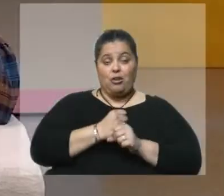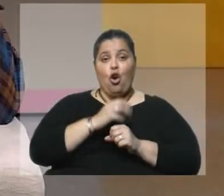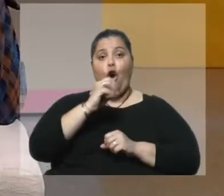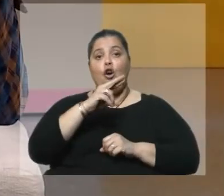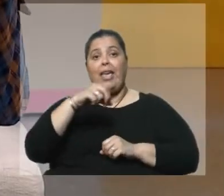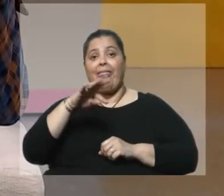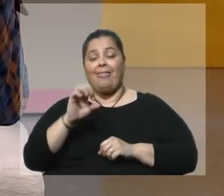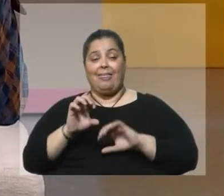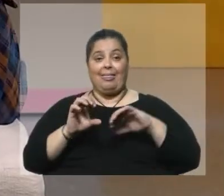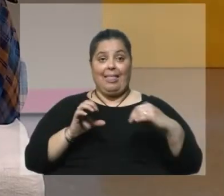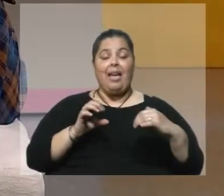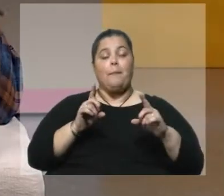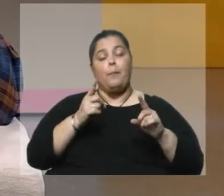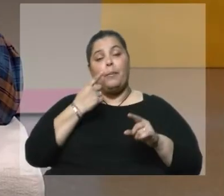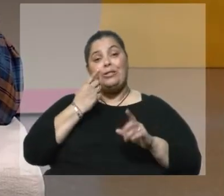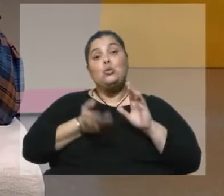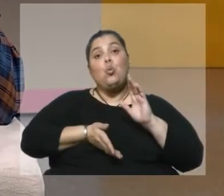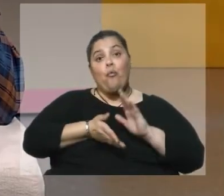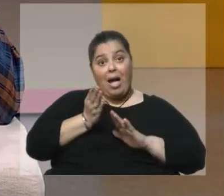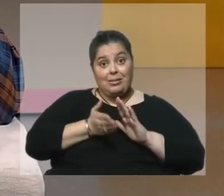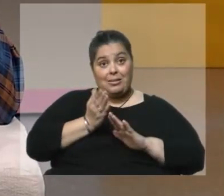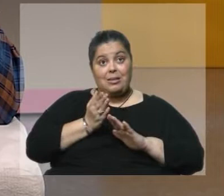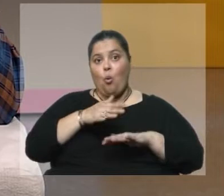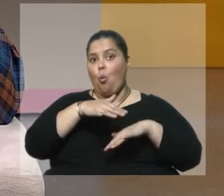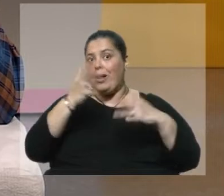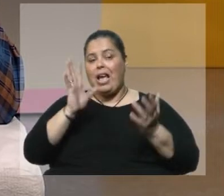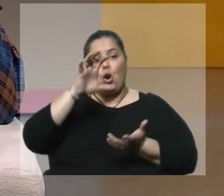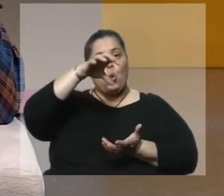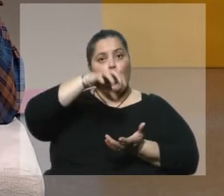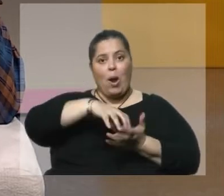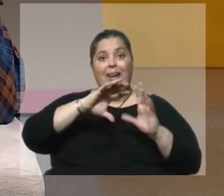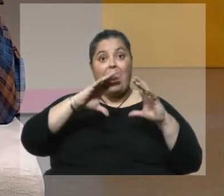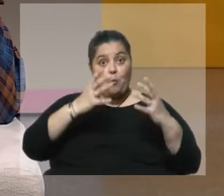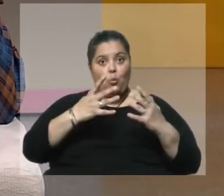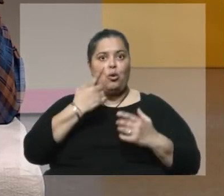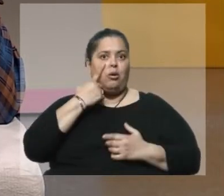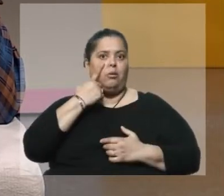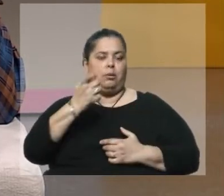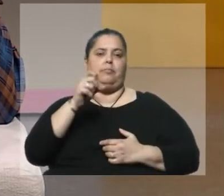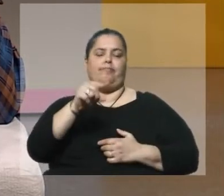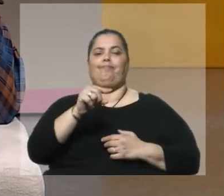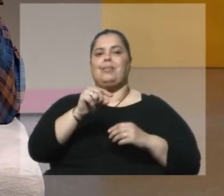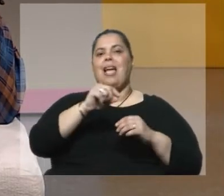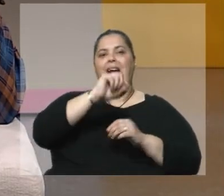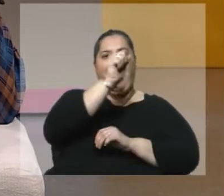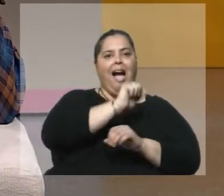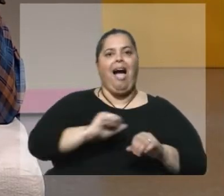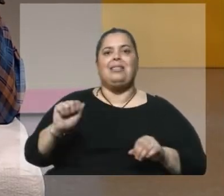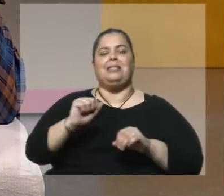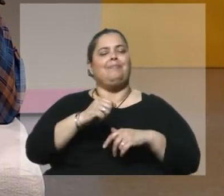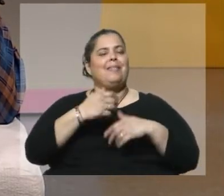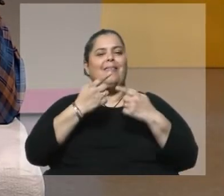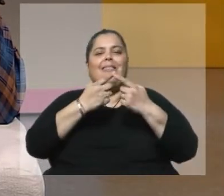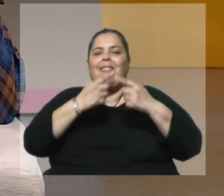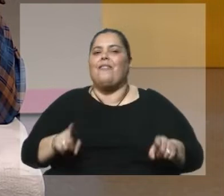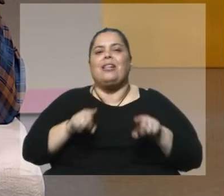a cualquier lugar del mundo, se destacan. ¿Por qué? Porque tienen otra visión. Son mucho